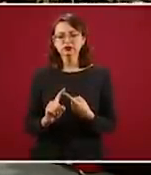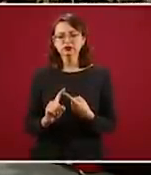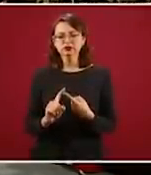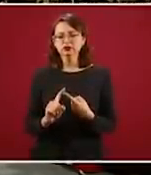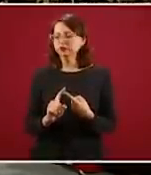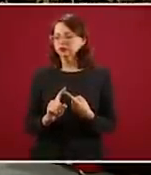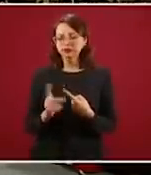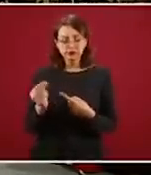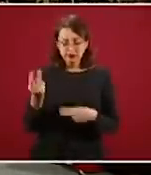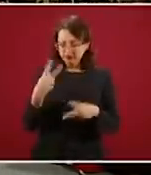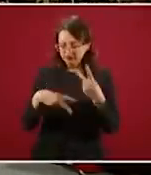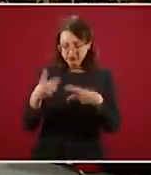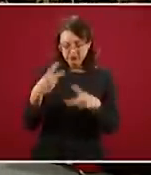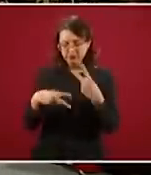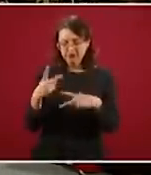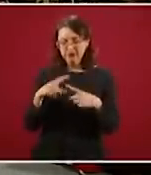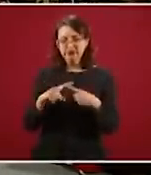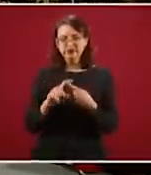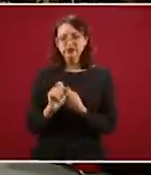no vino.